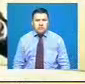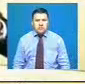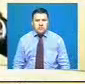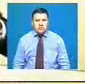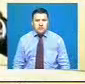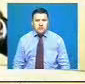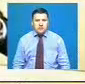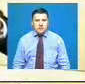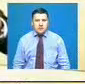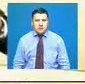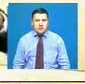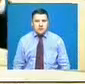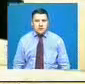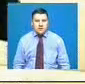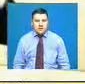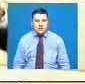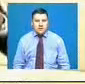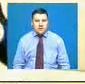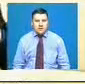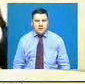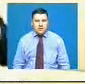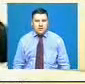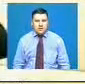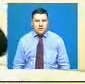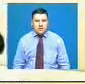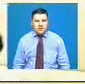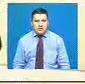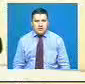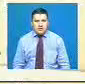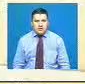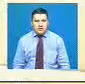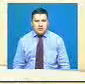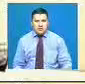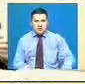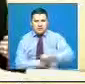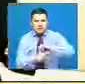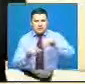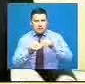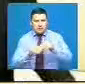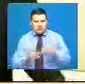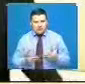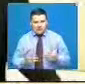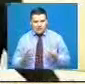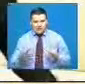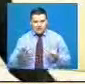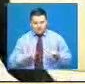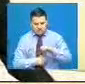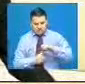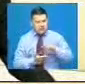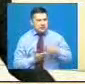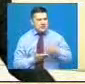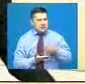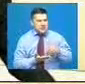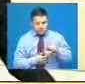inflación permanentemente. Por eso el Banco de la República considera que la inflación va a bajar y a quedar dentro